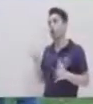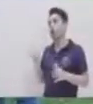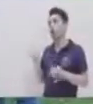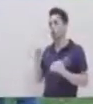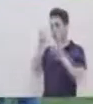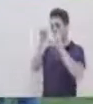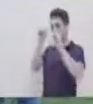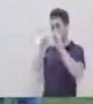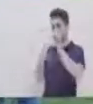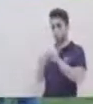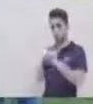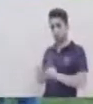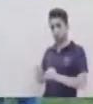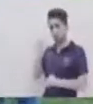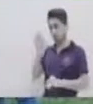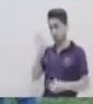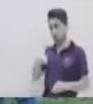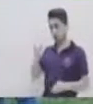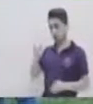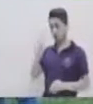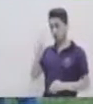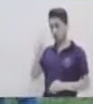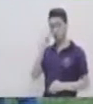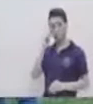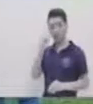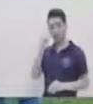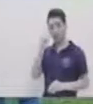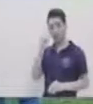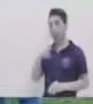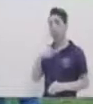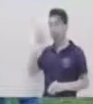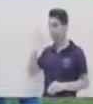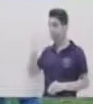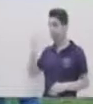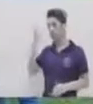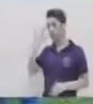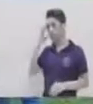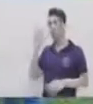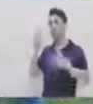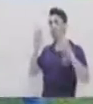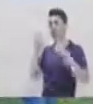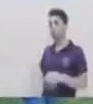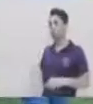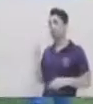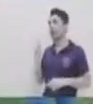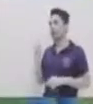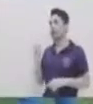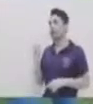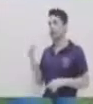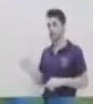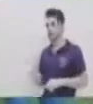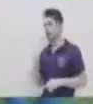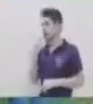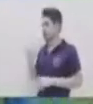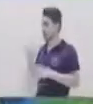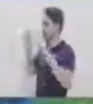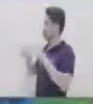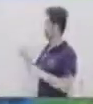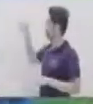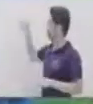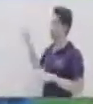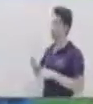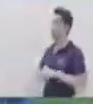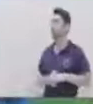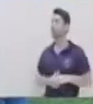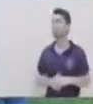conjugarlos, entonces tenemos que tomar en cuenta estos dos elementos gramaticales, que es la persona y es el número. Vamos a comenzar con